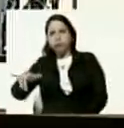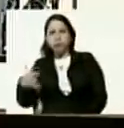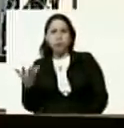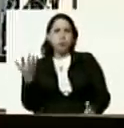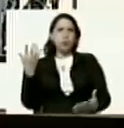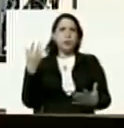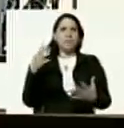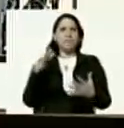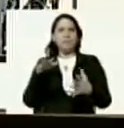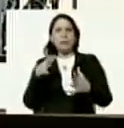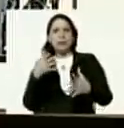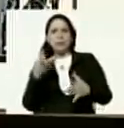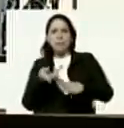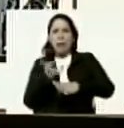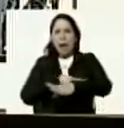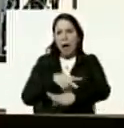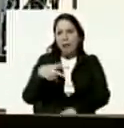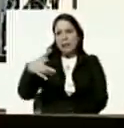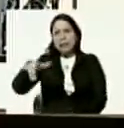trágica, cómica.